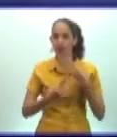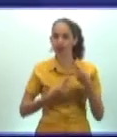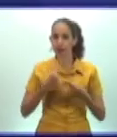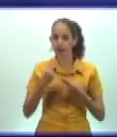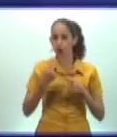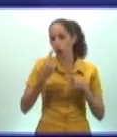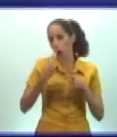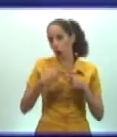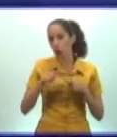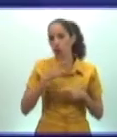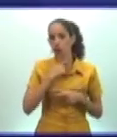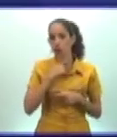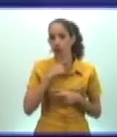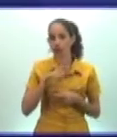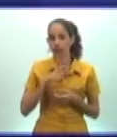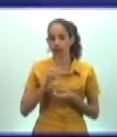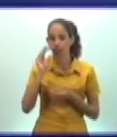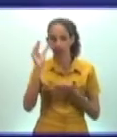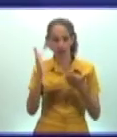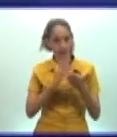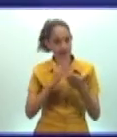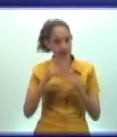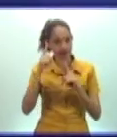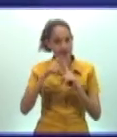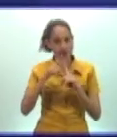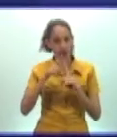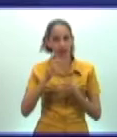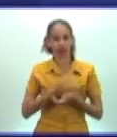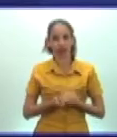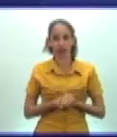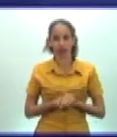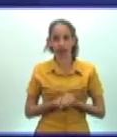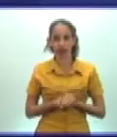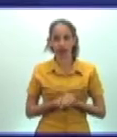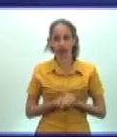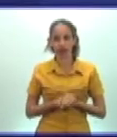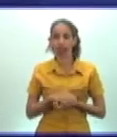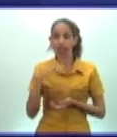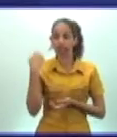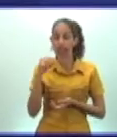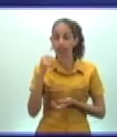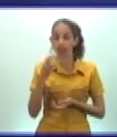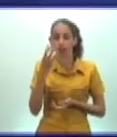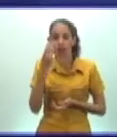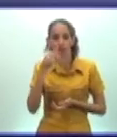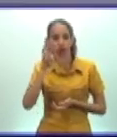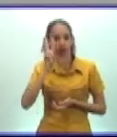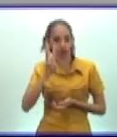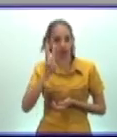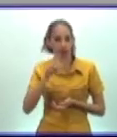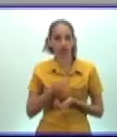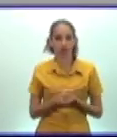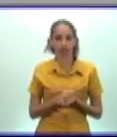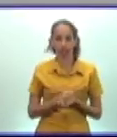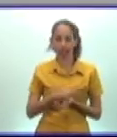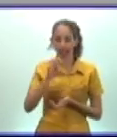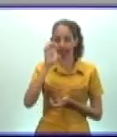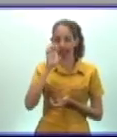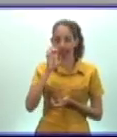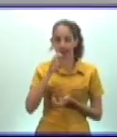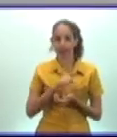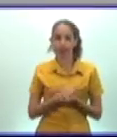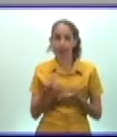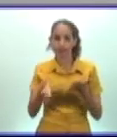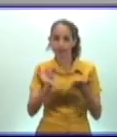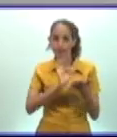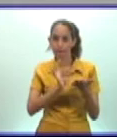otro ejercicio del libro de texto. Ejercicio 3, inciso E, de la página